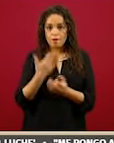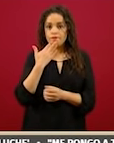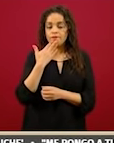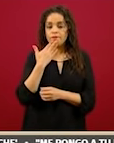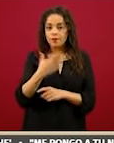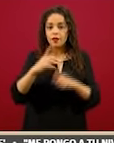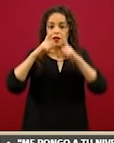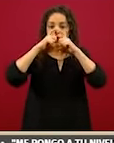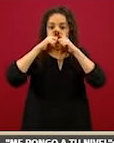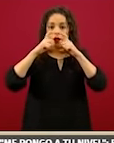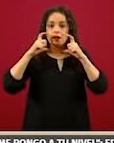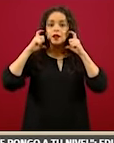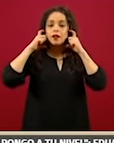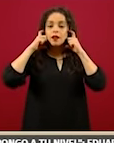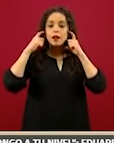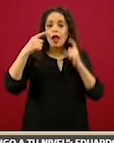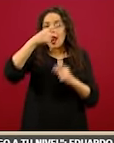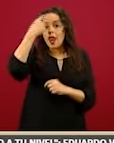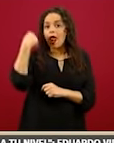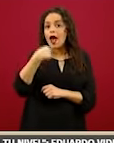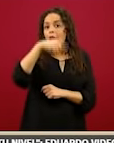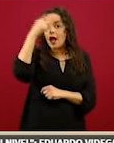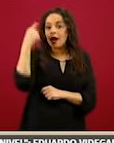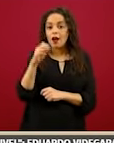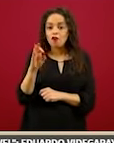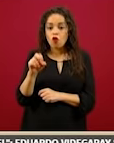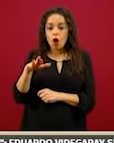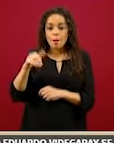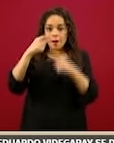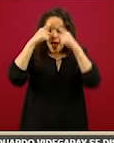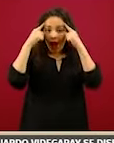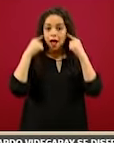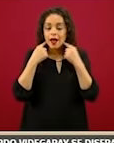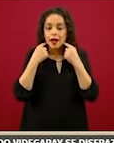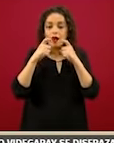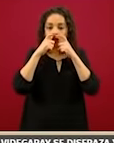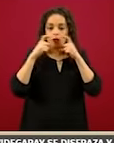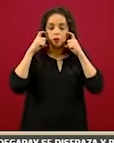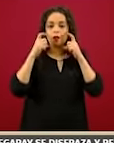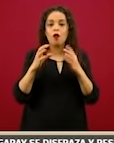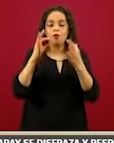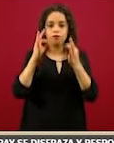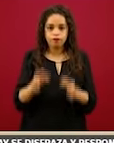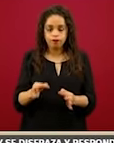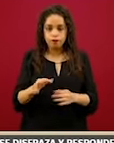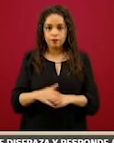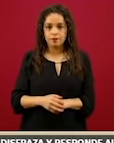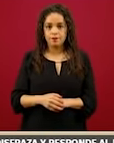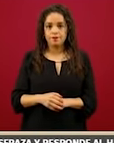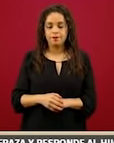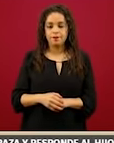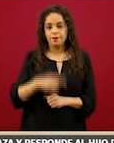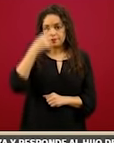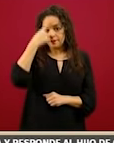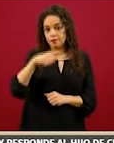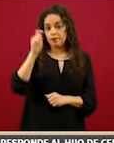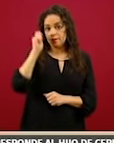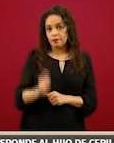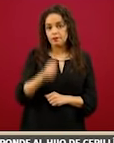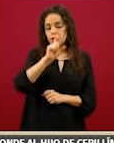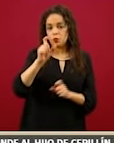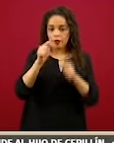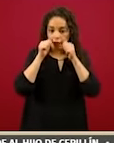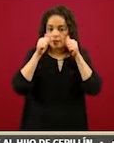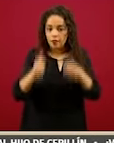la forma de la cara, ajuste nasal para aquellos cubrebocas que se están utilizando en la atención clínica y de preferencia